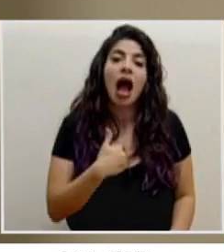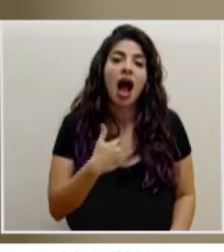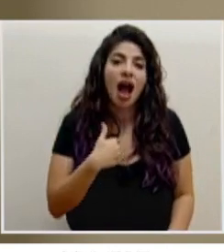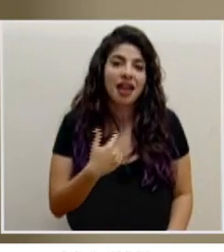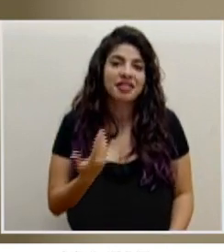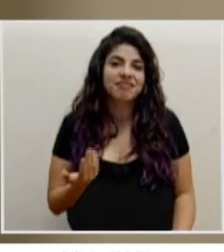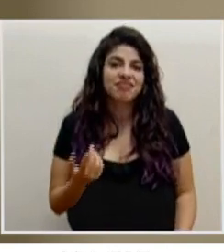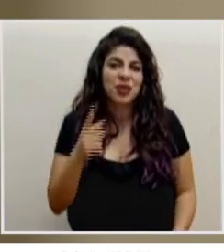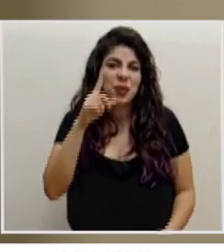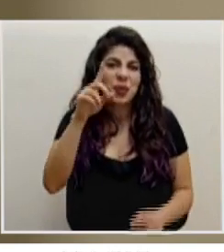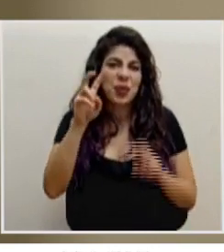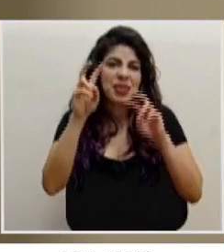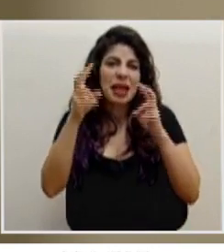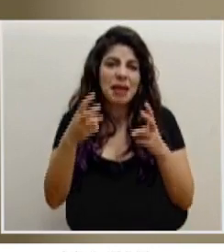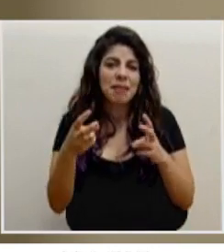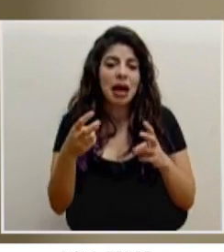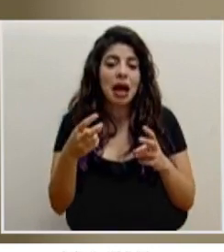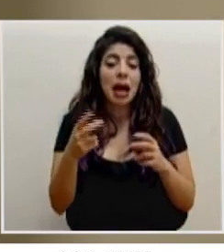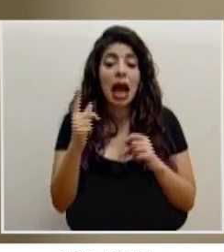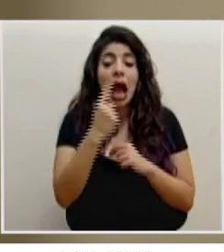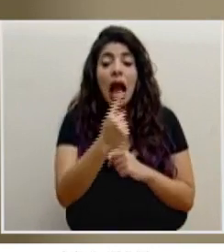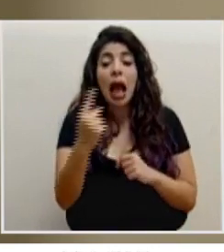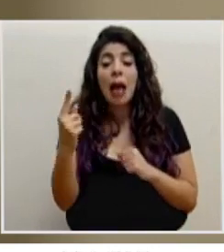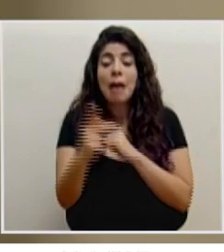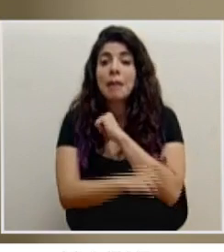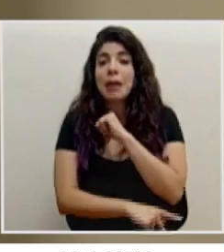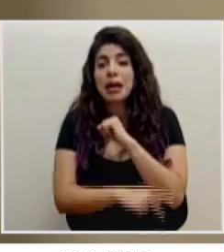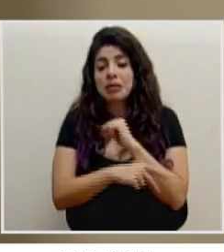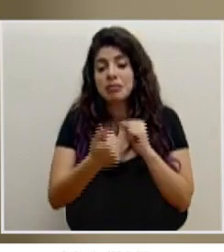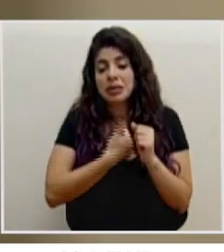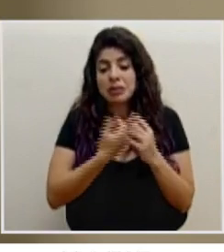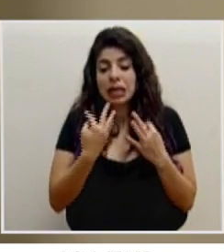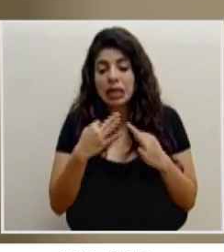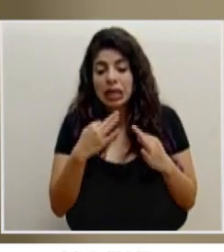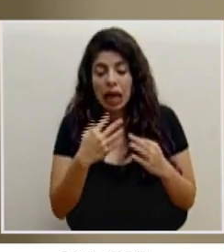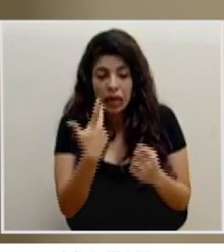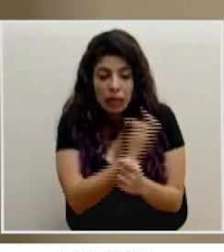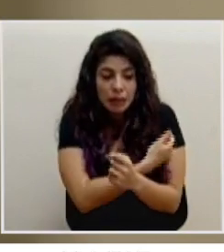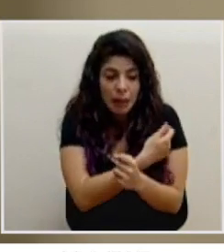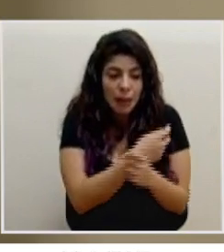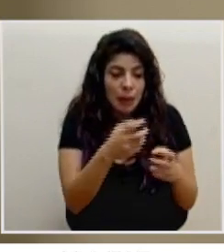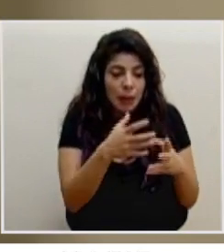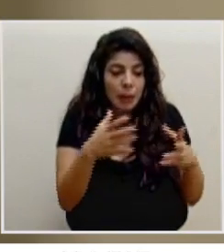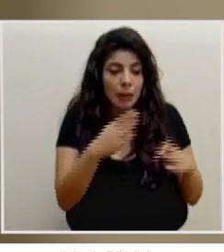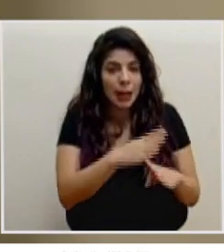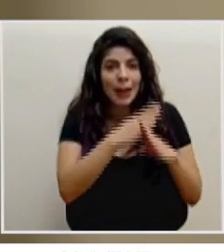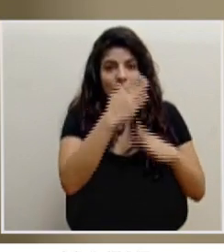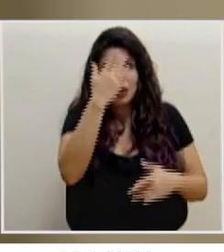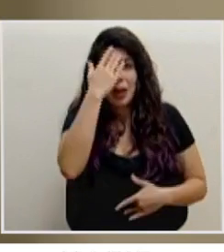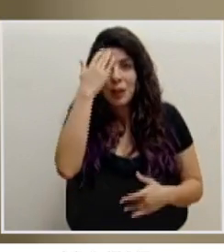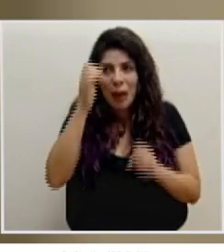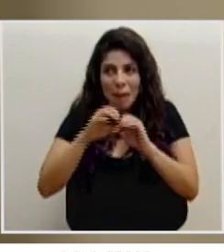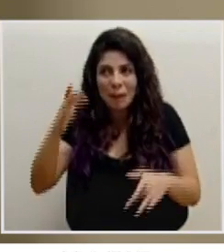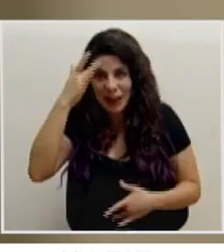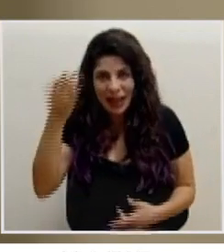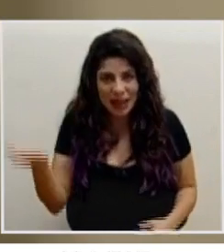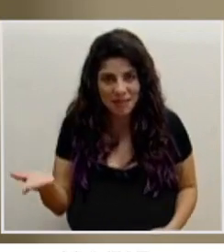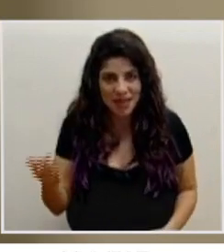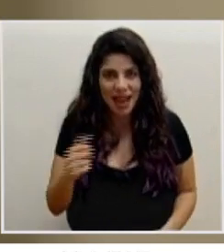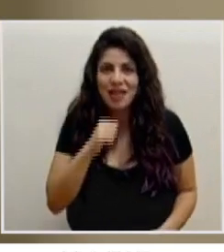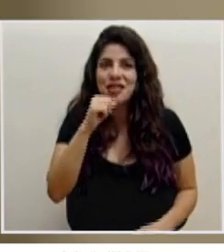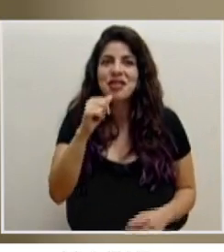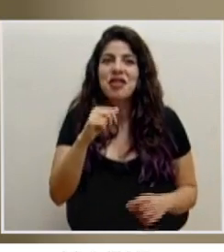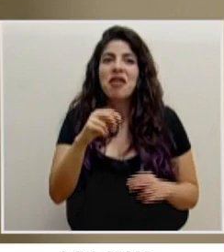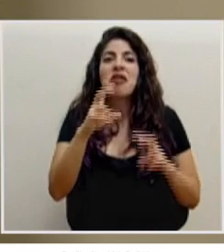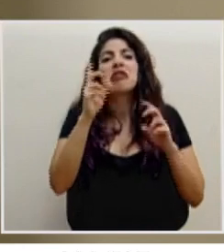asunto de tratar los países, de avanzar también con la inmunidad de rebaño, porque en eso también es una pandemia, no es un asunto